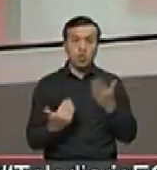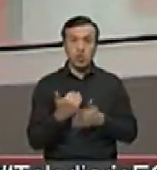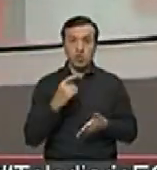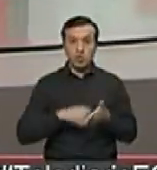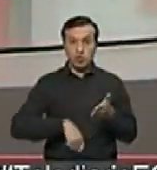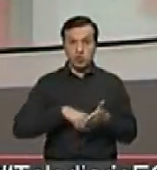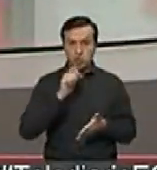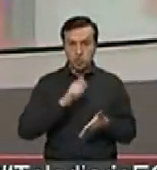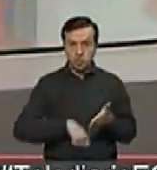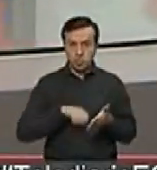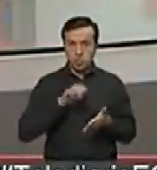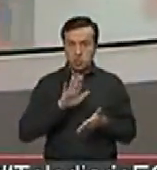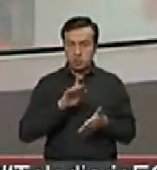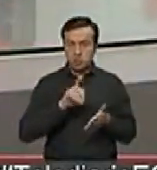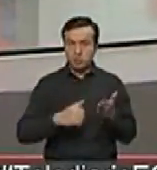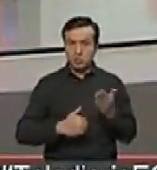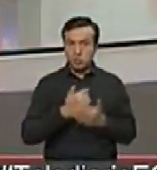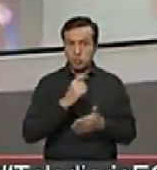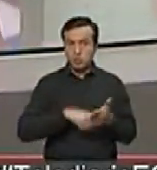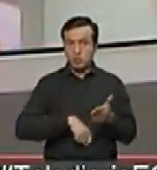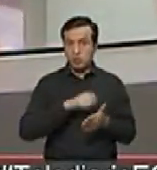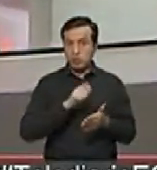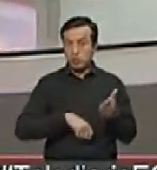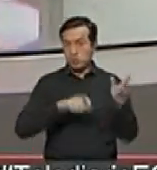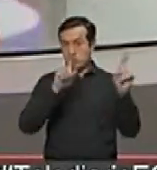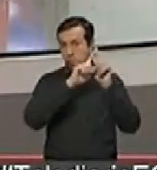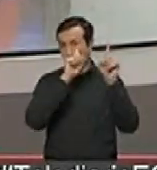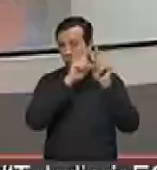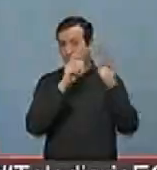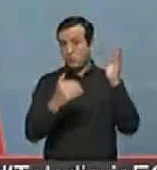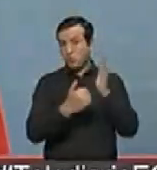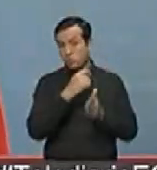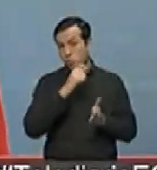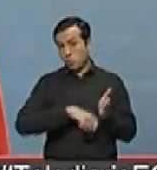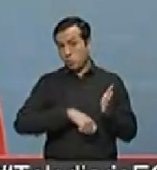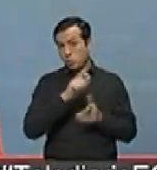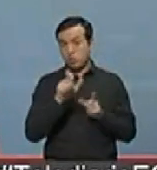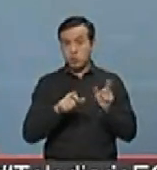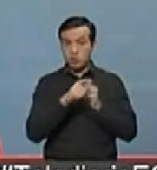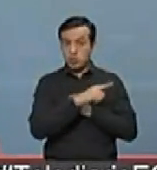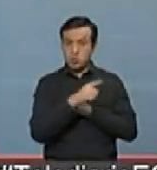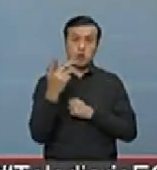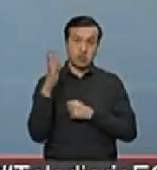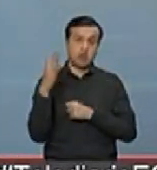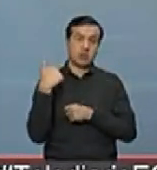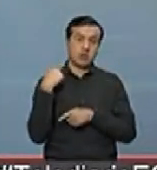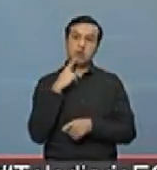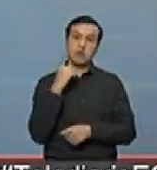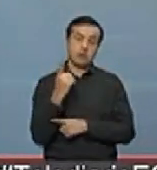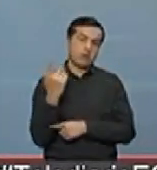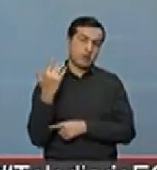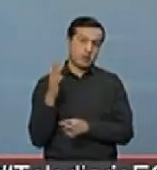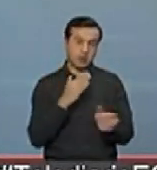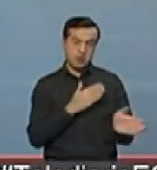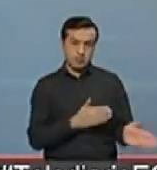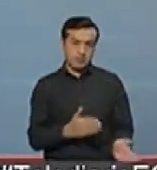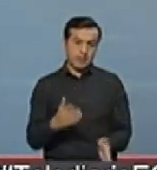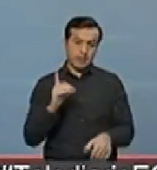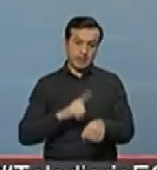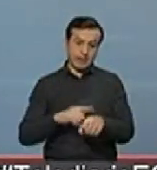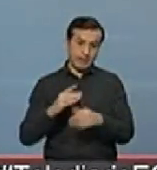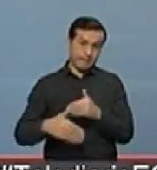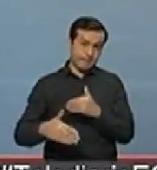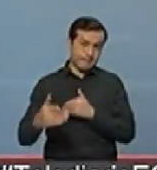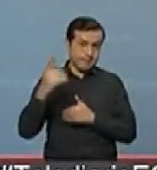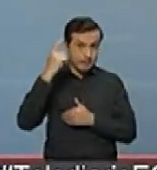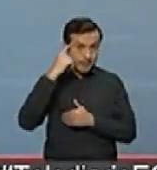contratos, en la forma en la que se tratará desde las empresas a los nuevos contratados y a las personas que ya tenían un contrato. ¿A largo plazo